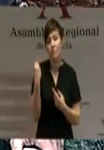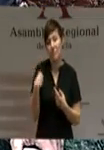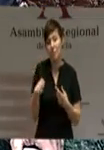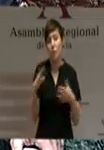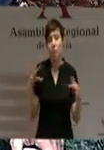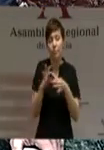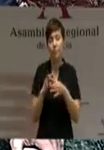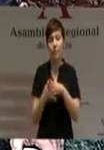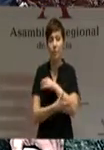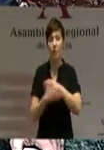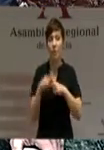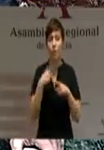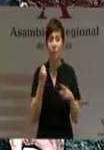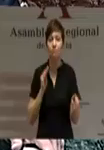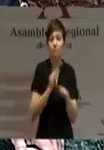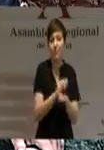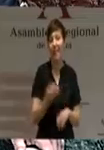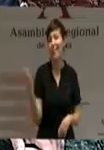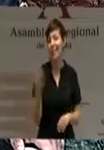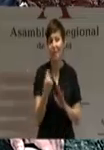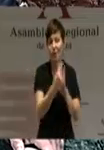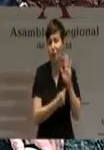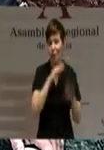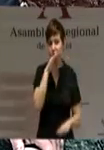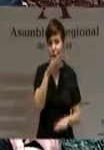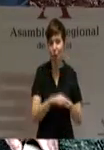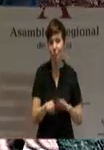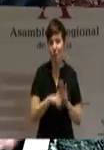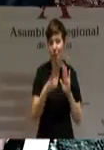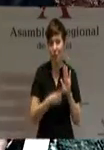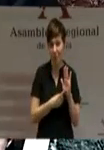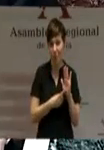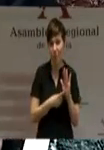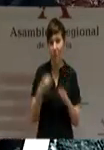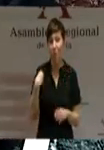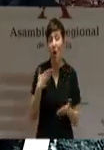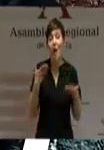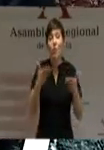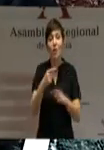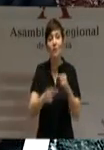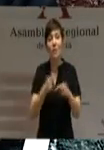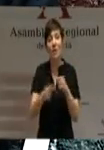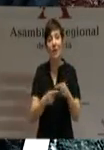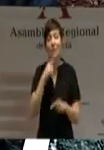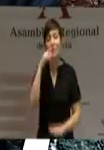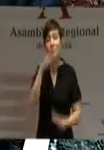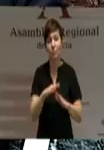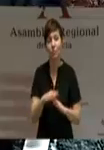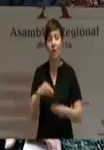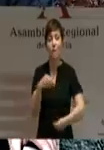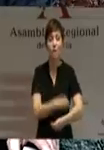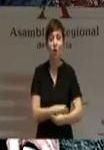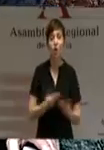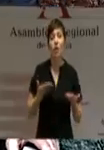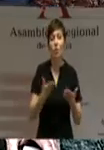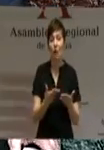justificaría una renta básica para garantizar que puedan mínimamente subsistir. Las ayudas a las familias han sido congeladas. Los fondos de ayudas urgentes a